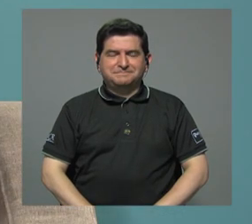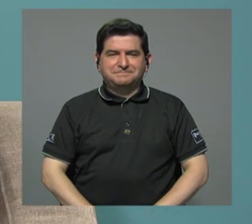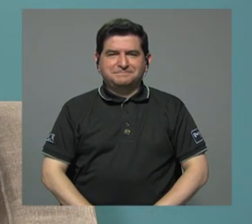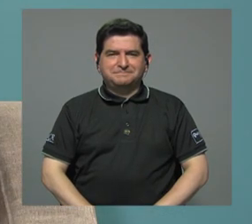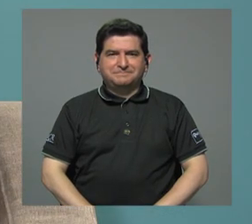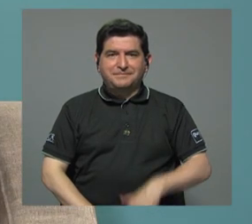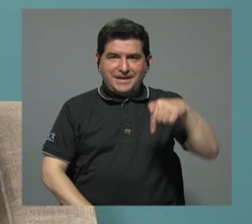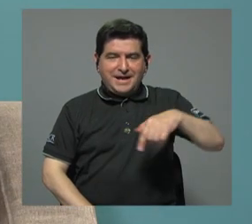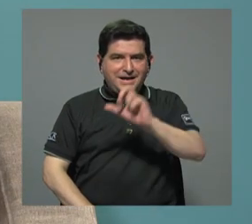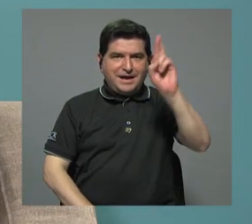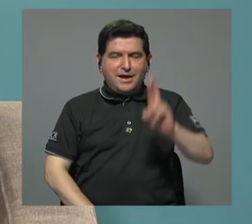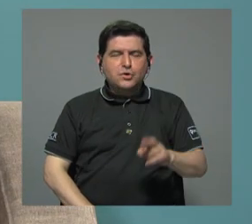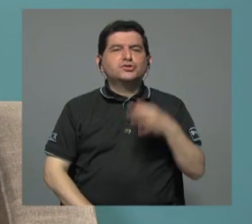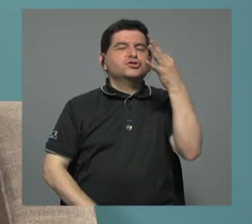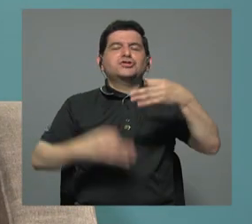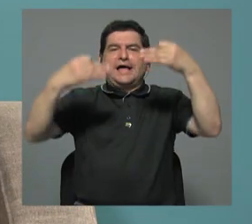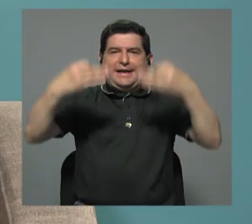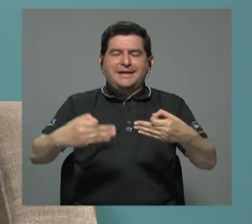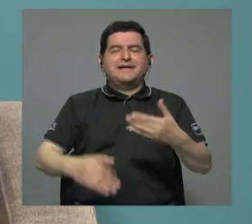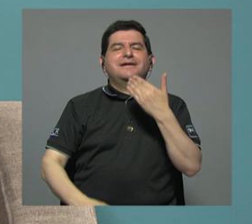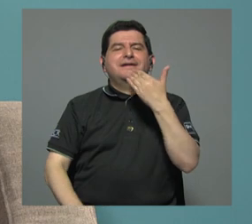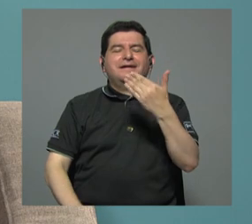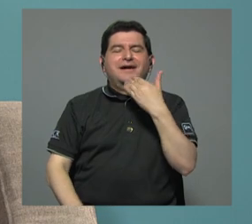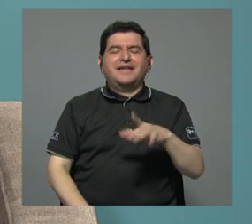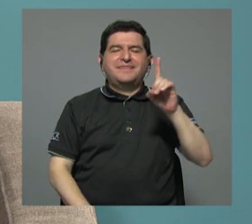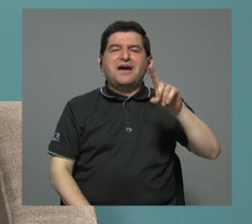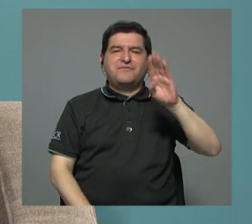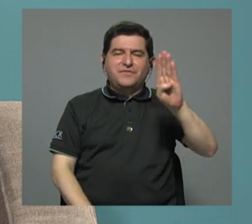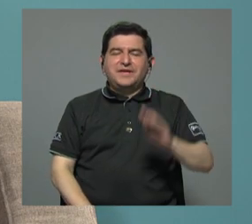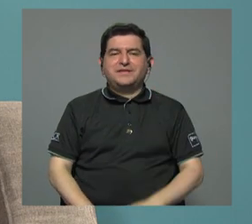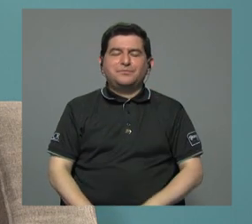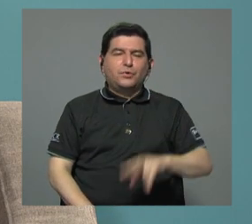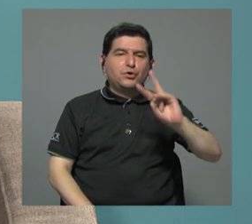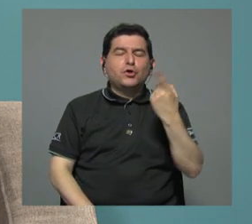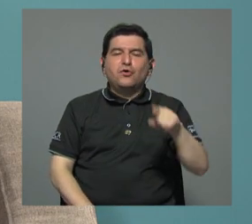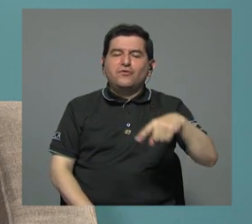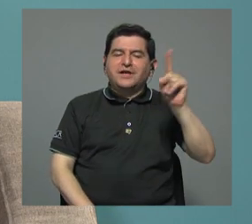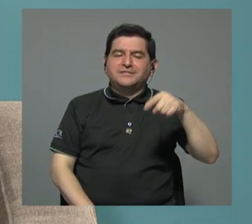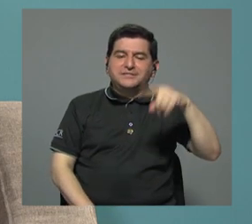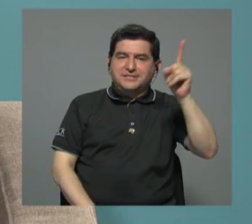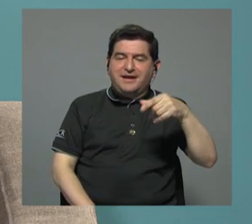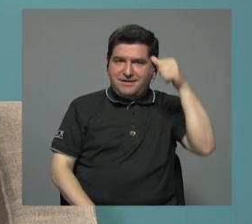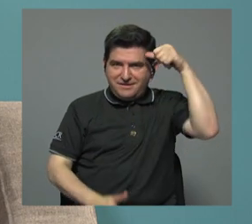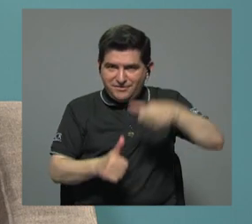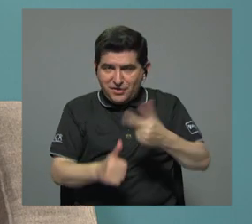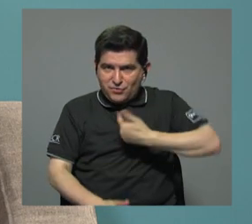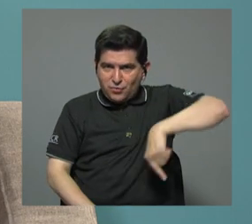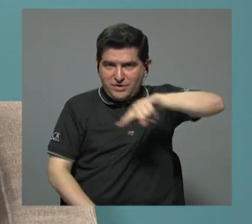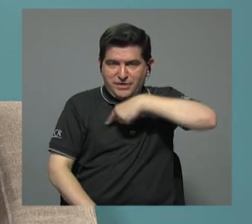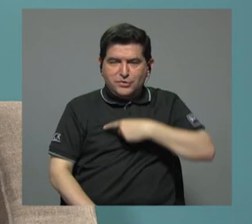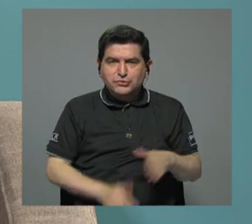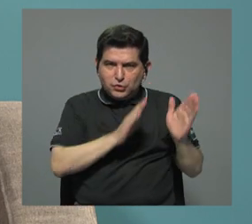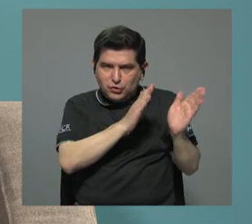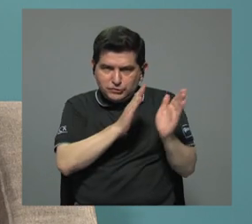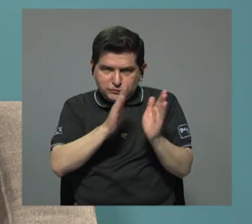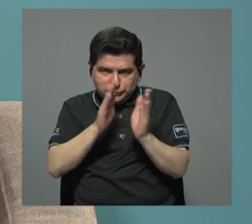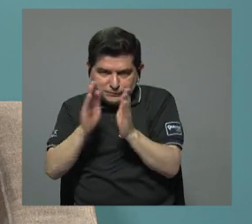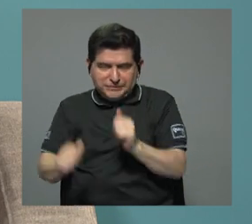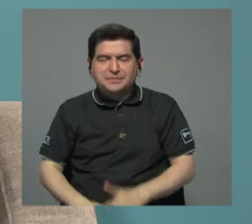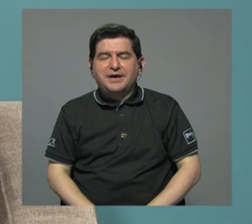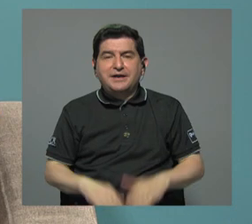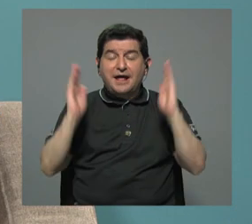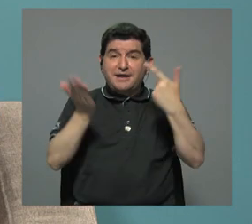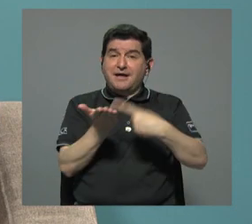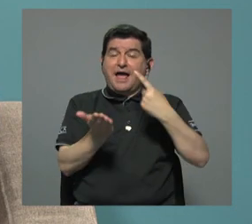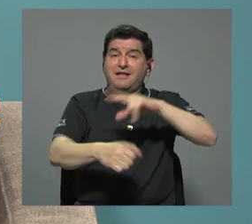esto es costa rica en juego gracias a david bolaños por la sección de doble check recuerden que nosotros estamos preparando el gran